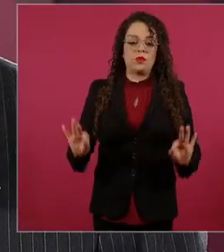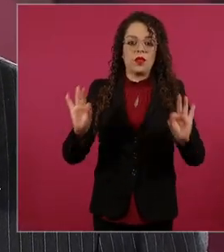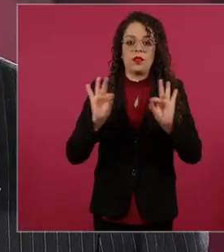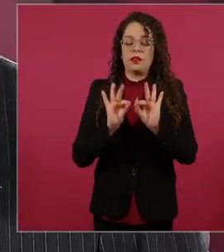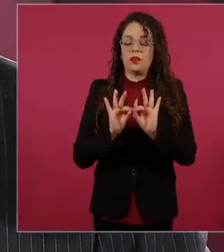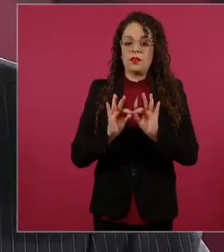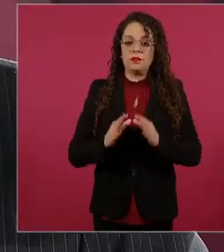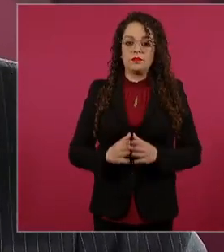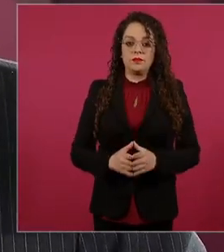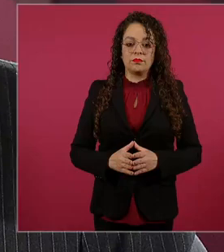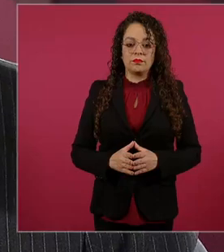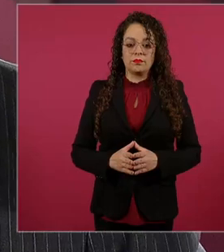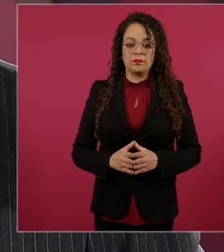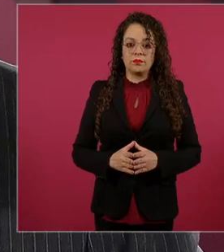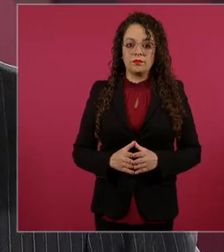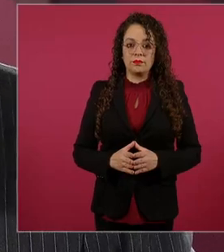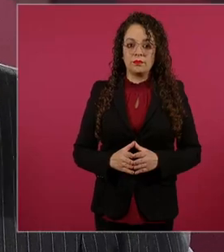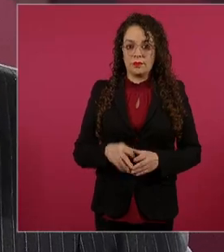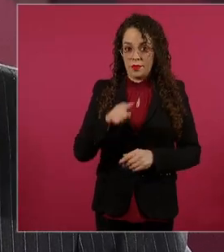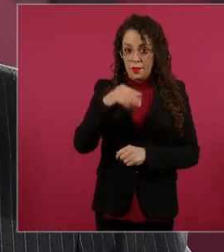No cualquiera